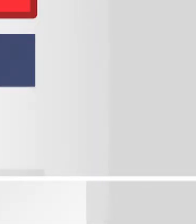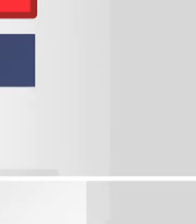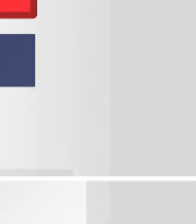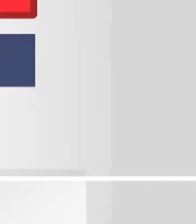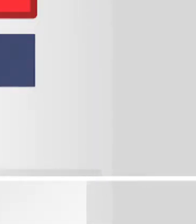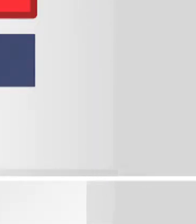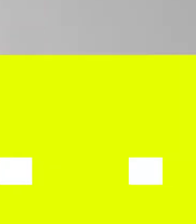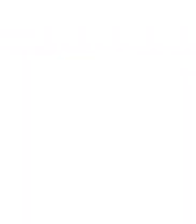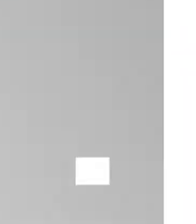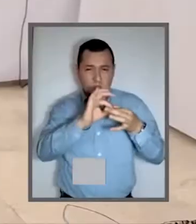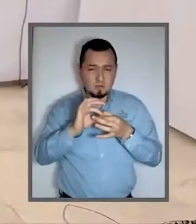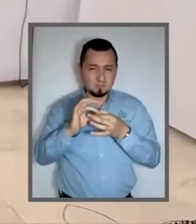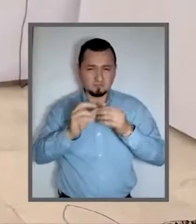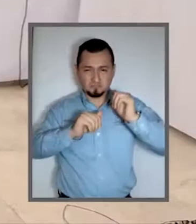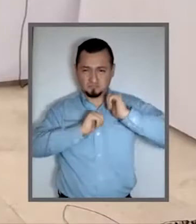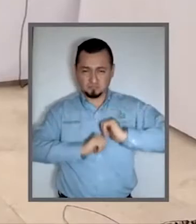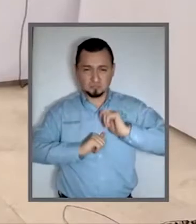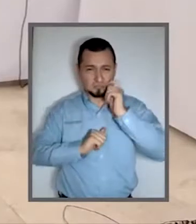Guadalajara.